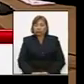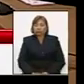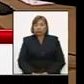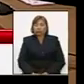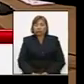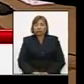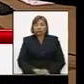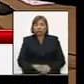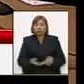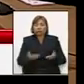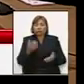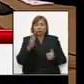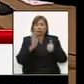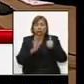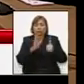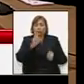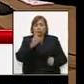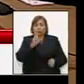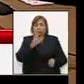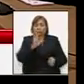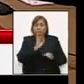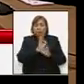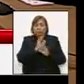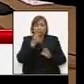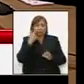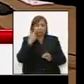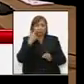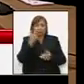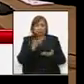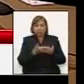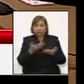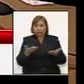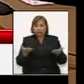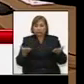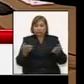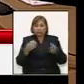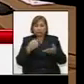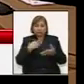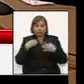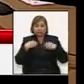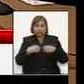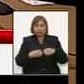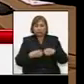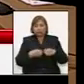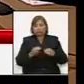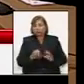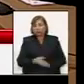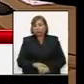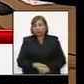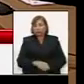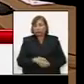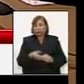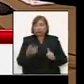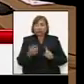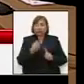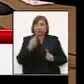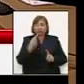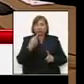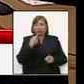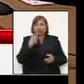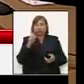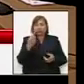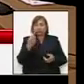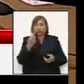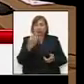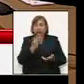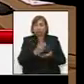fiscal llegó a las 6 y 23 y no se percató si él mismo estaba identificado. Es la primera intervención en la que